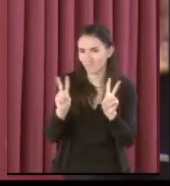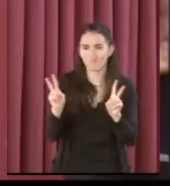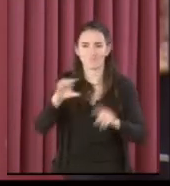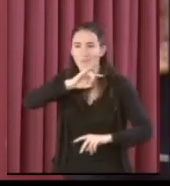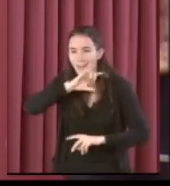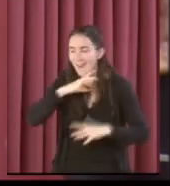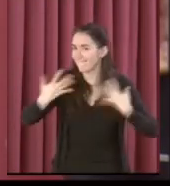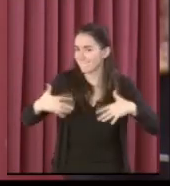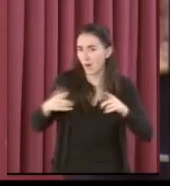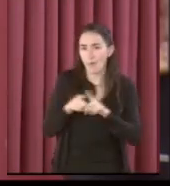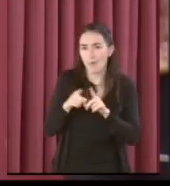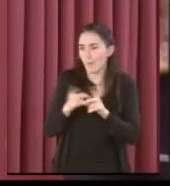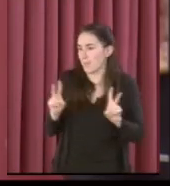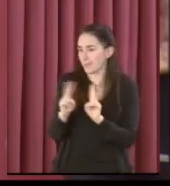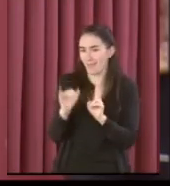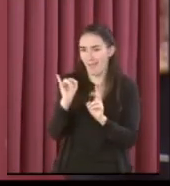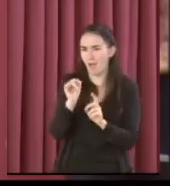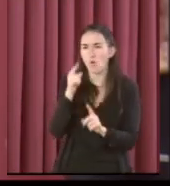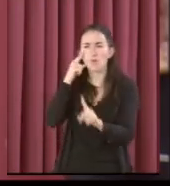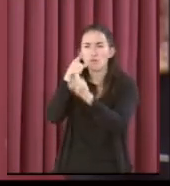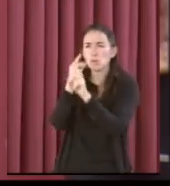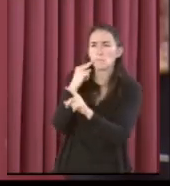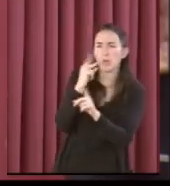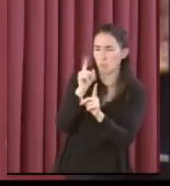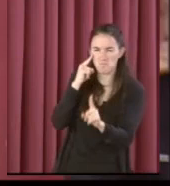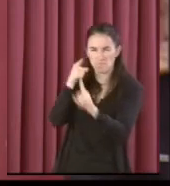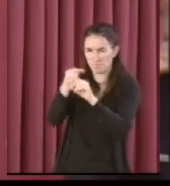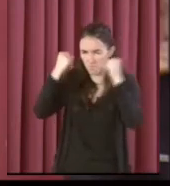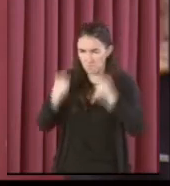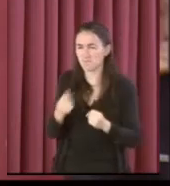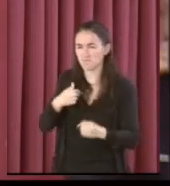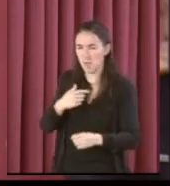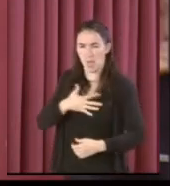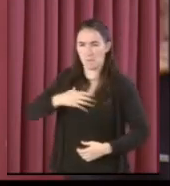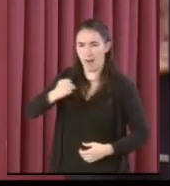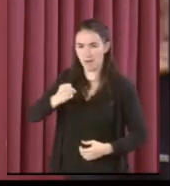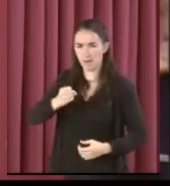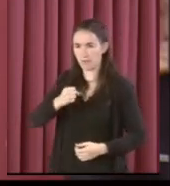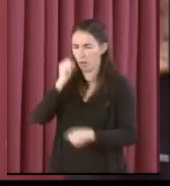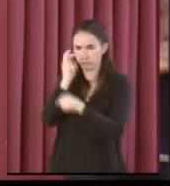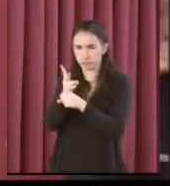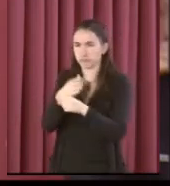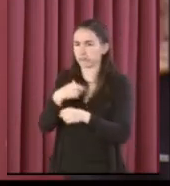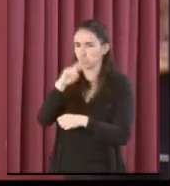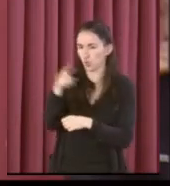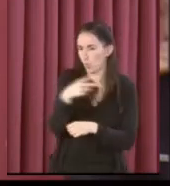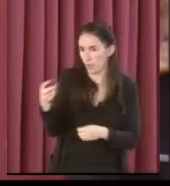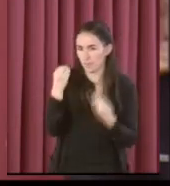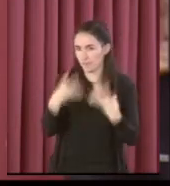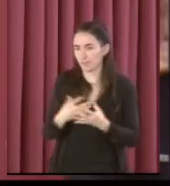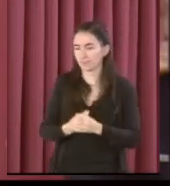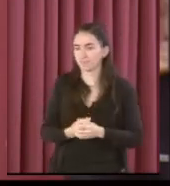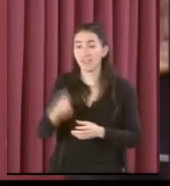al futuro con decisión, que es consciente de los desafíos pendientes y los afronta con resolución. Walt Disney